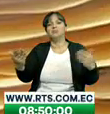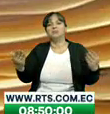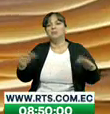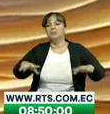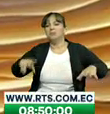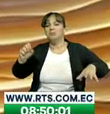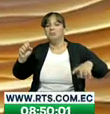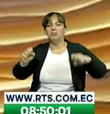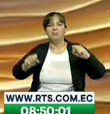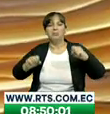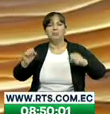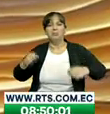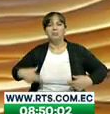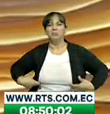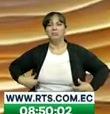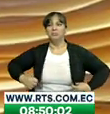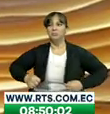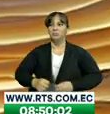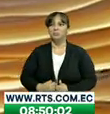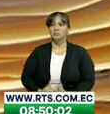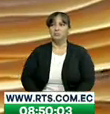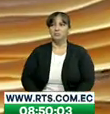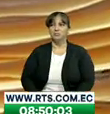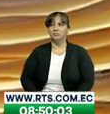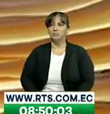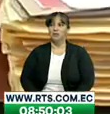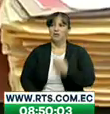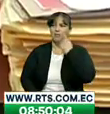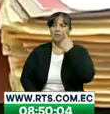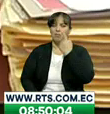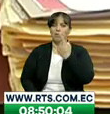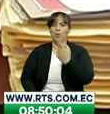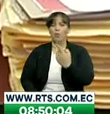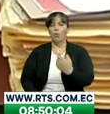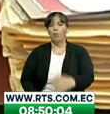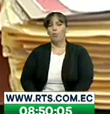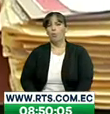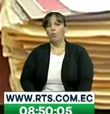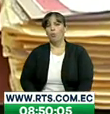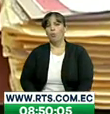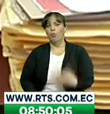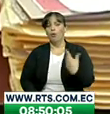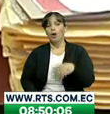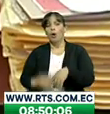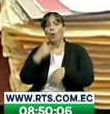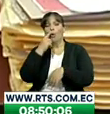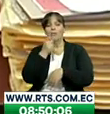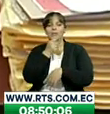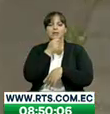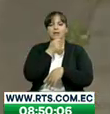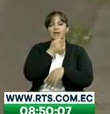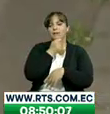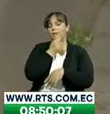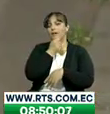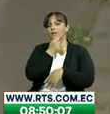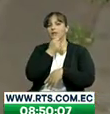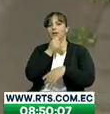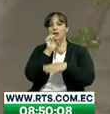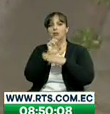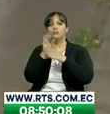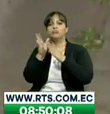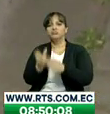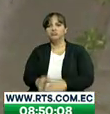el vidrio entre los afectados por esta serie de delitos figura un conocido cantautor ecuatoriano al